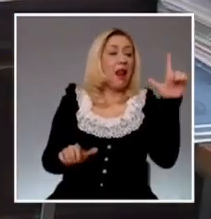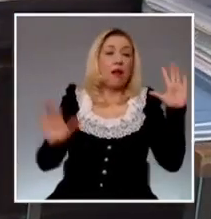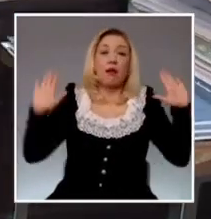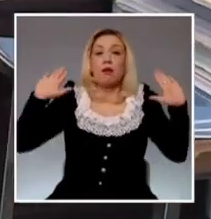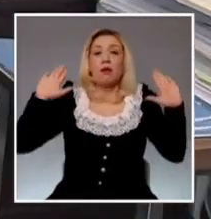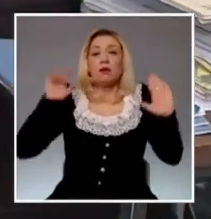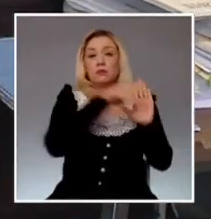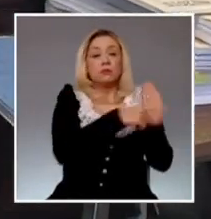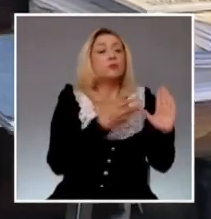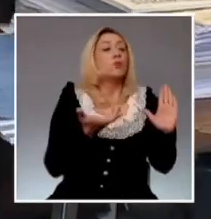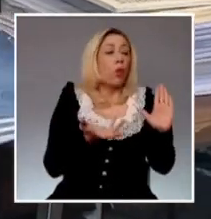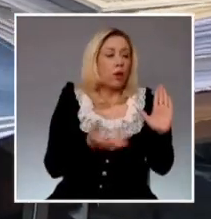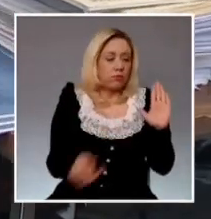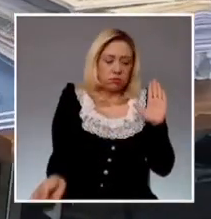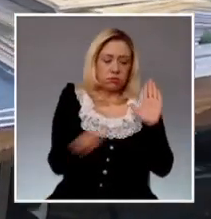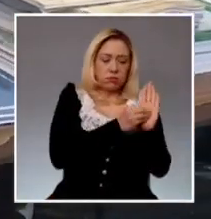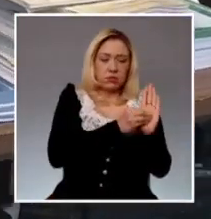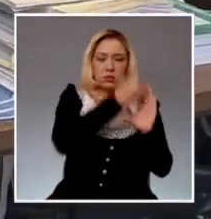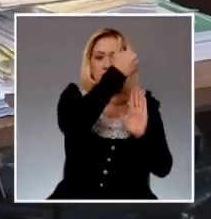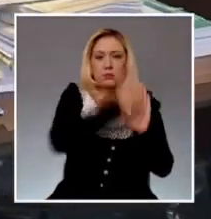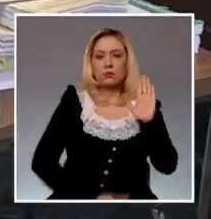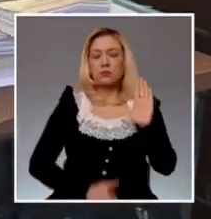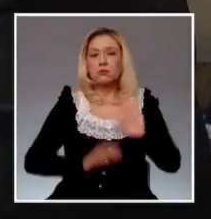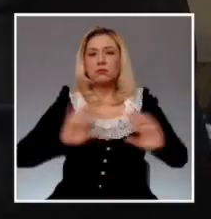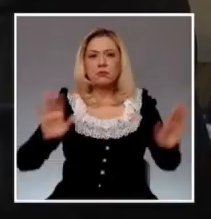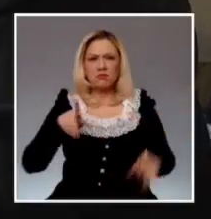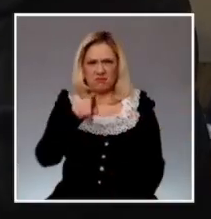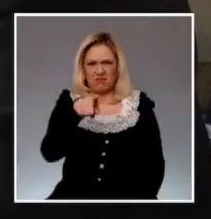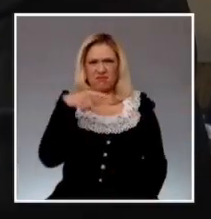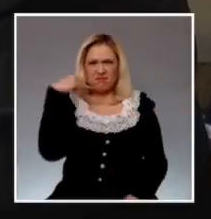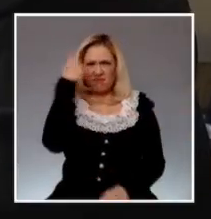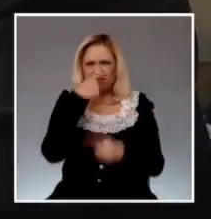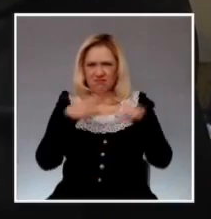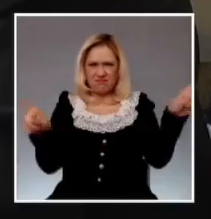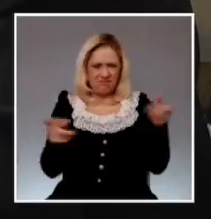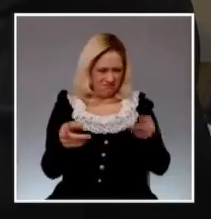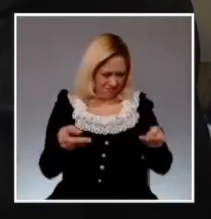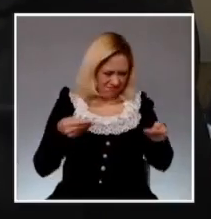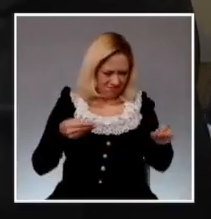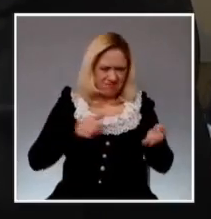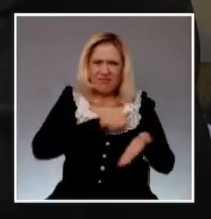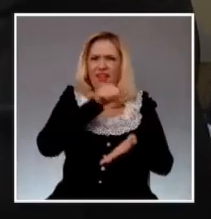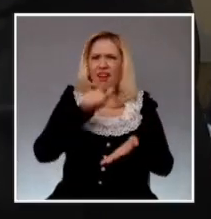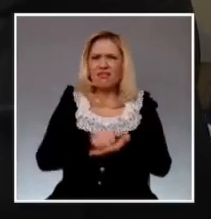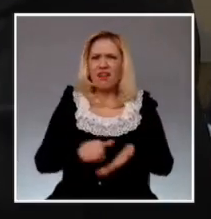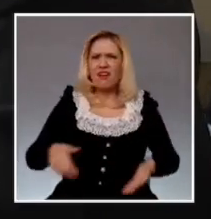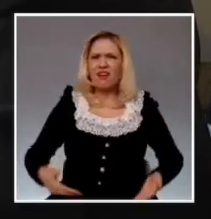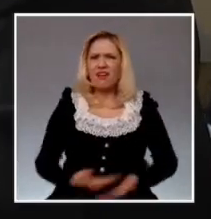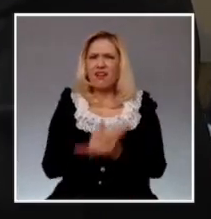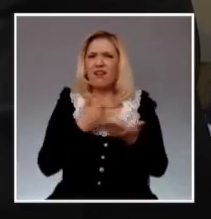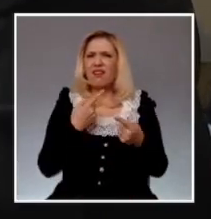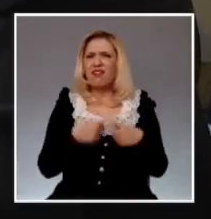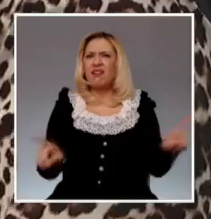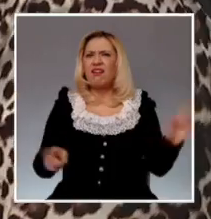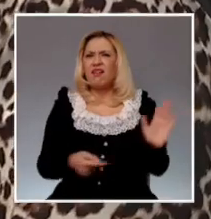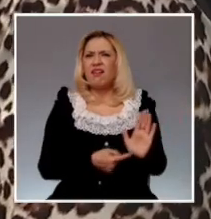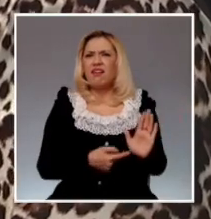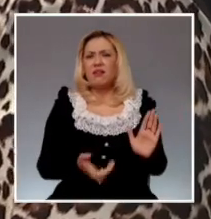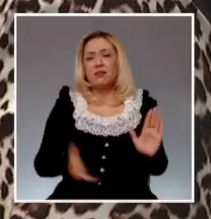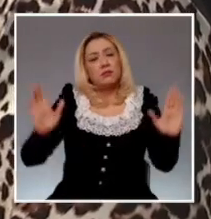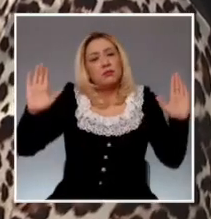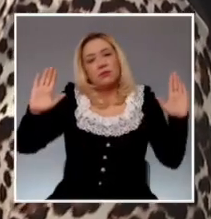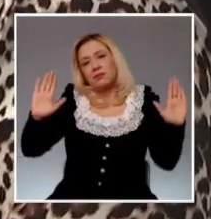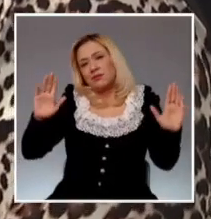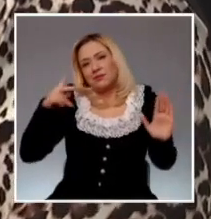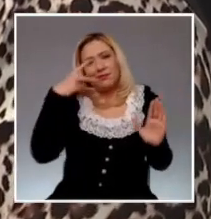persona trans no reflejen la identidad con la que se han autodeterminado. Las autoridades judiciales podrán aclarar por única ocasión